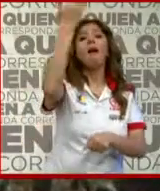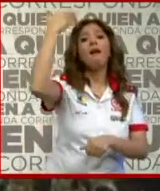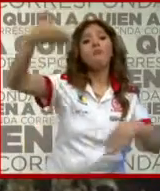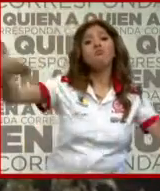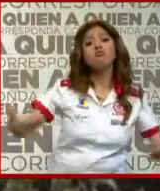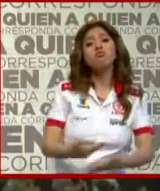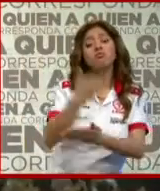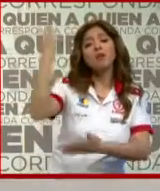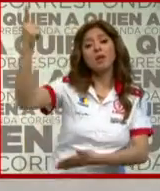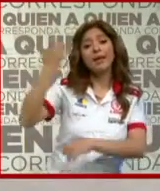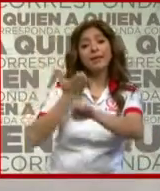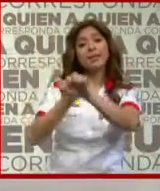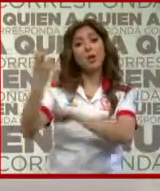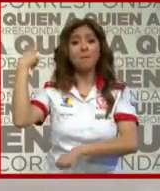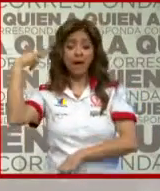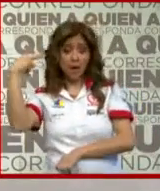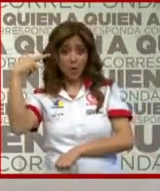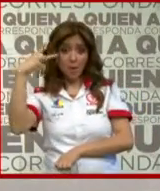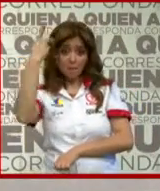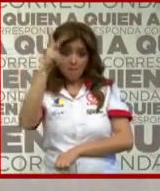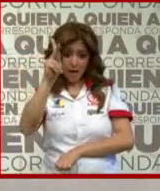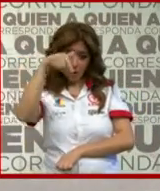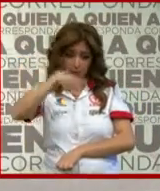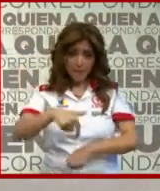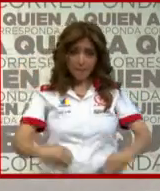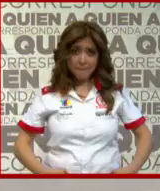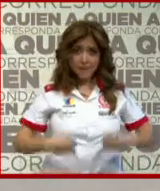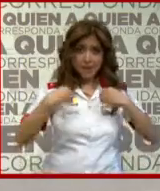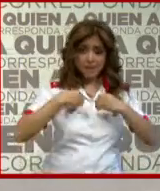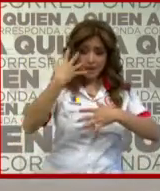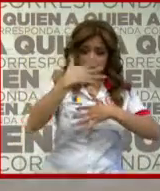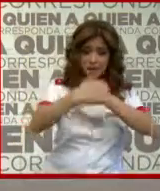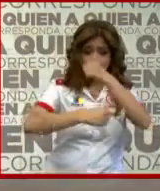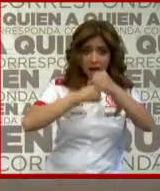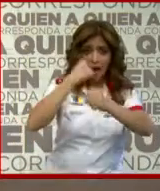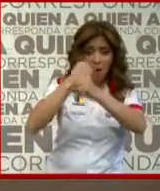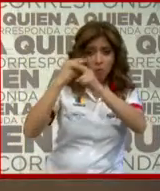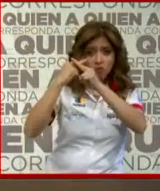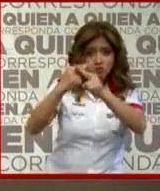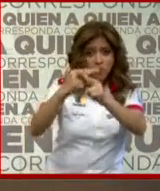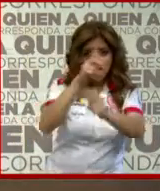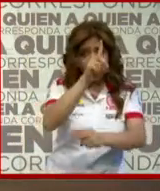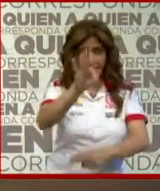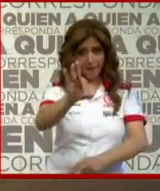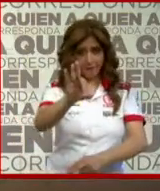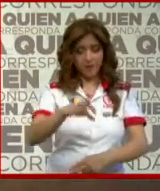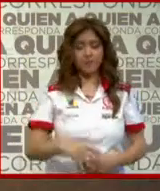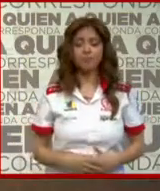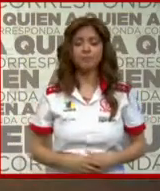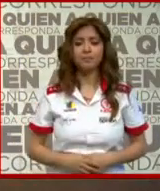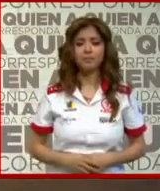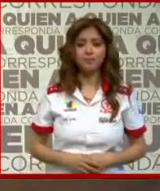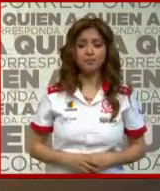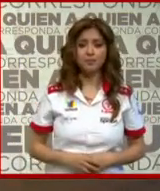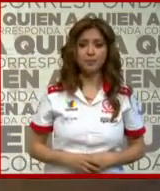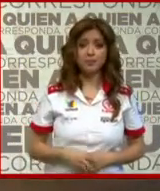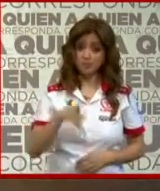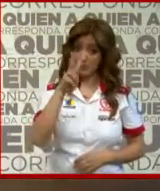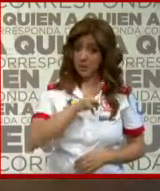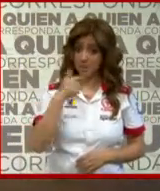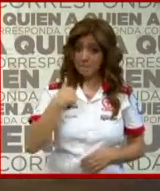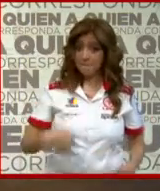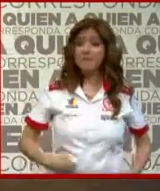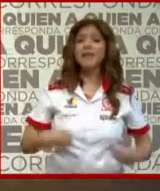Veracruz, pero asegura tiene viviendo más de 15 años en el Distrito Federal. Bastante difícil ha sido mi vida. Yo creo que lo